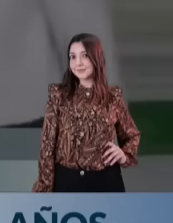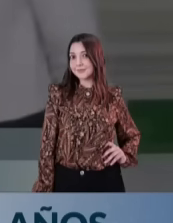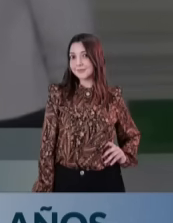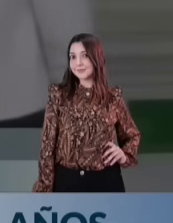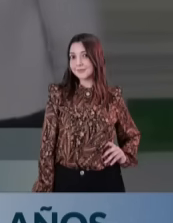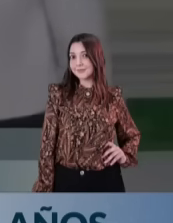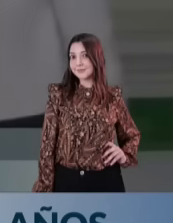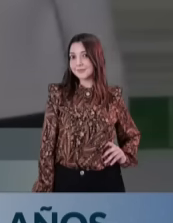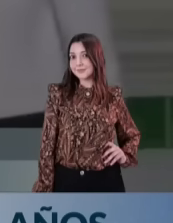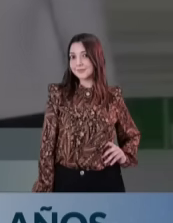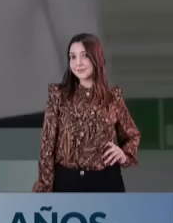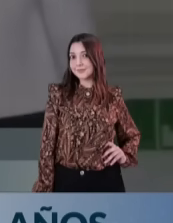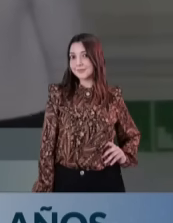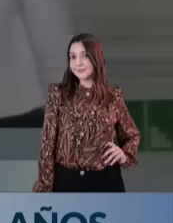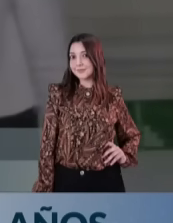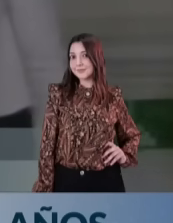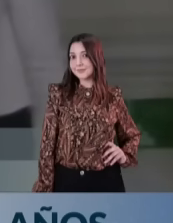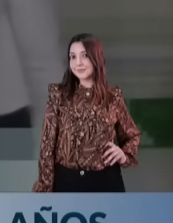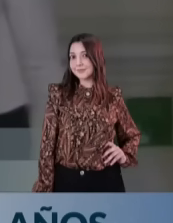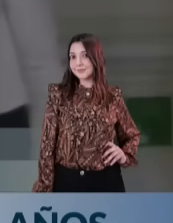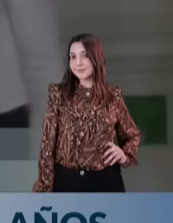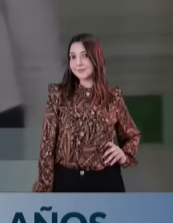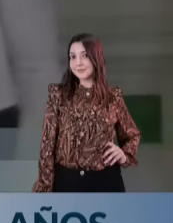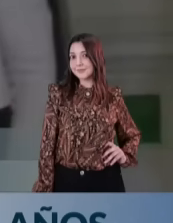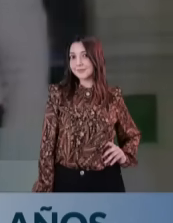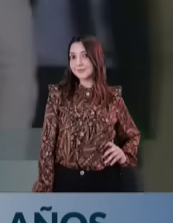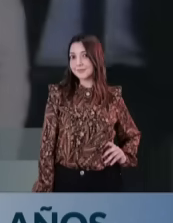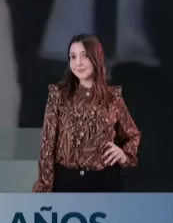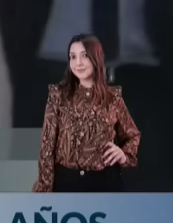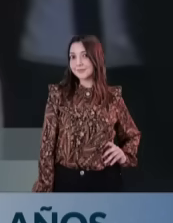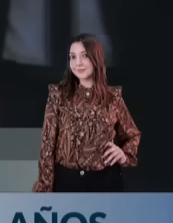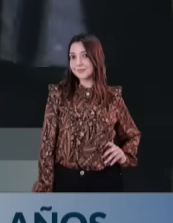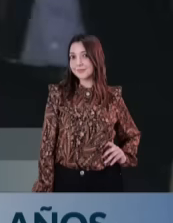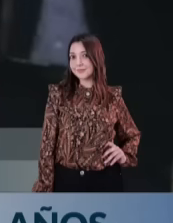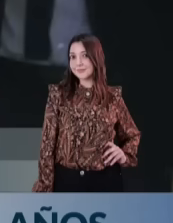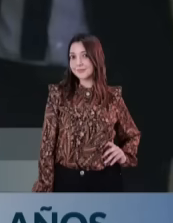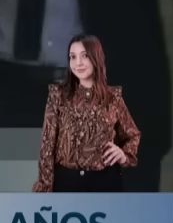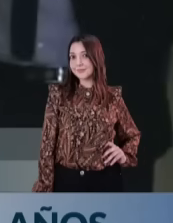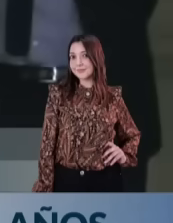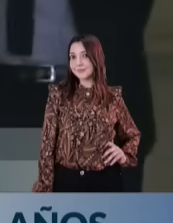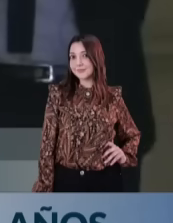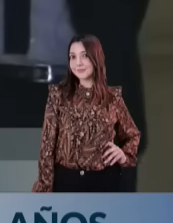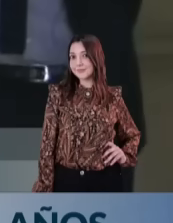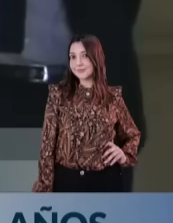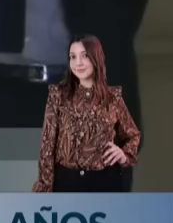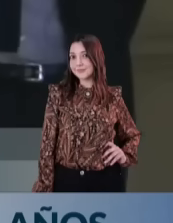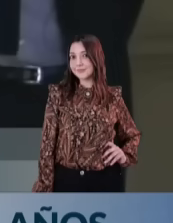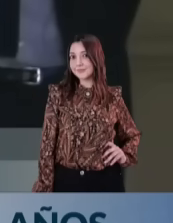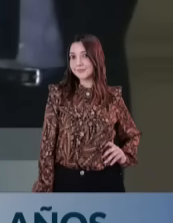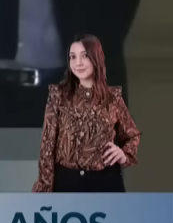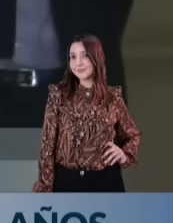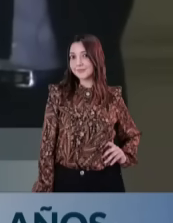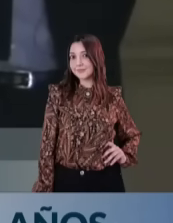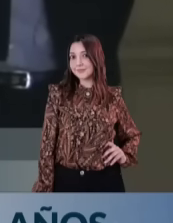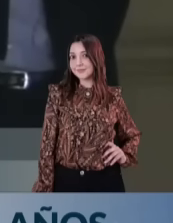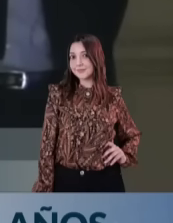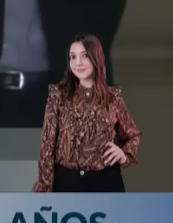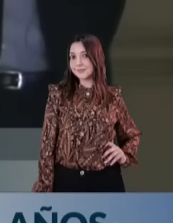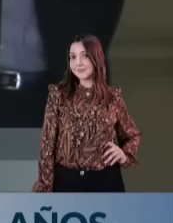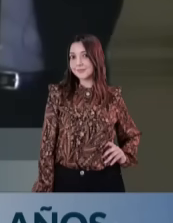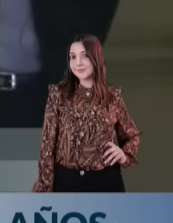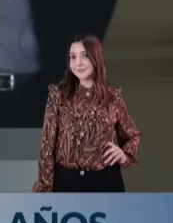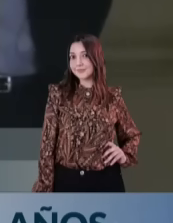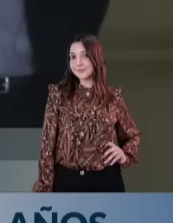La presidenta de Evópoli, Gloria Hood, se refirió al respecto y también lo hizo el timonel de la UDI, Javier Macaya, quien confirmó que la coalición no será presente en la